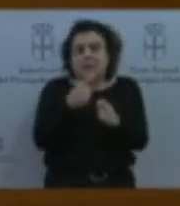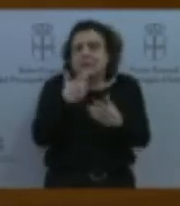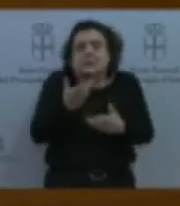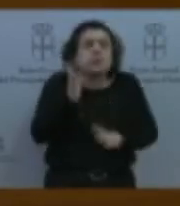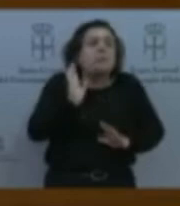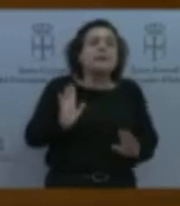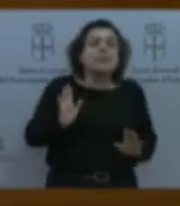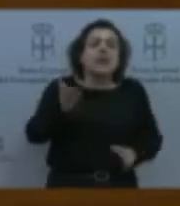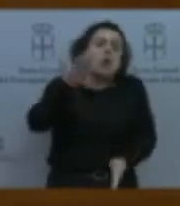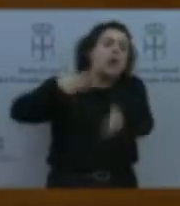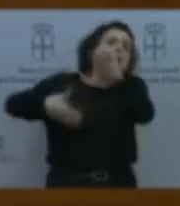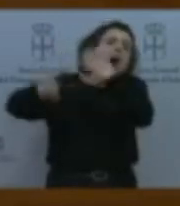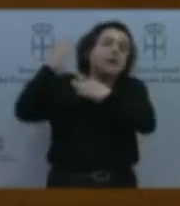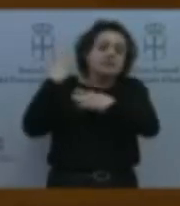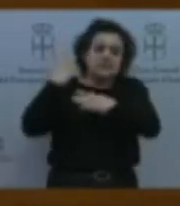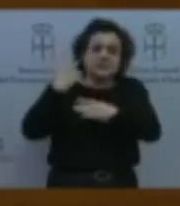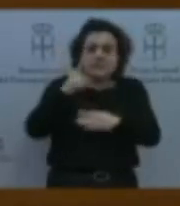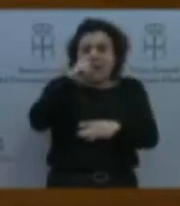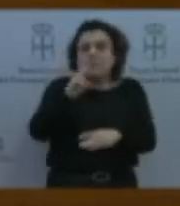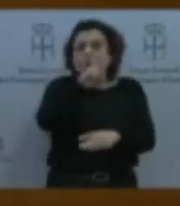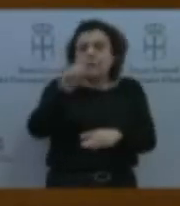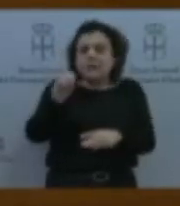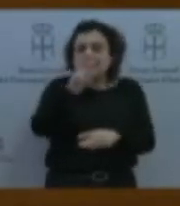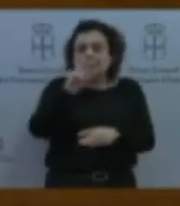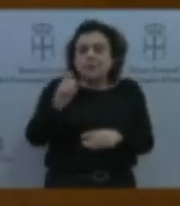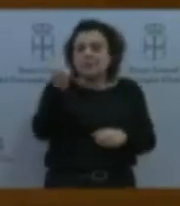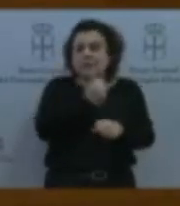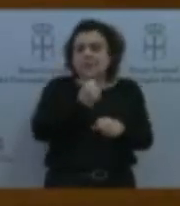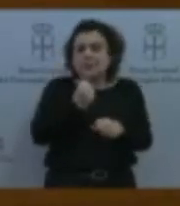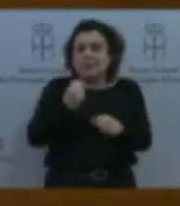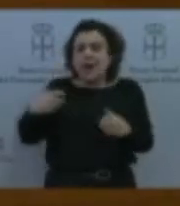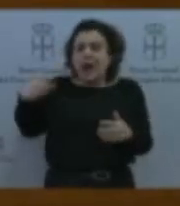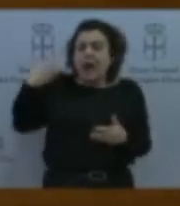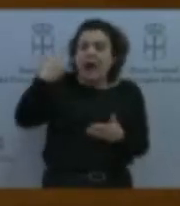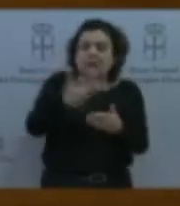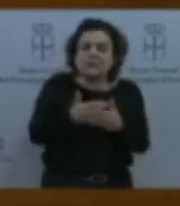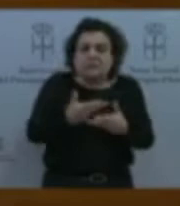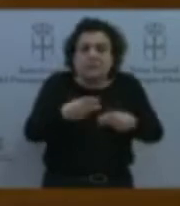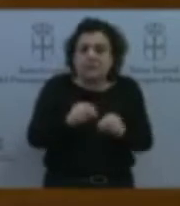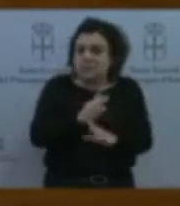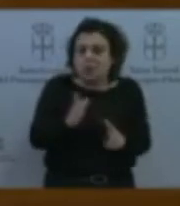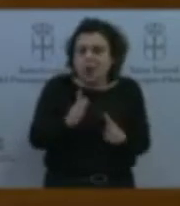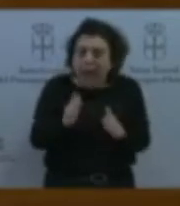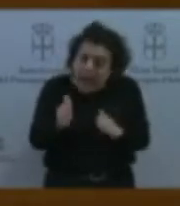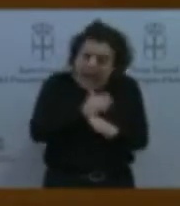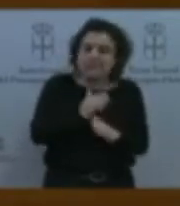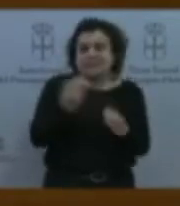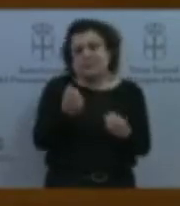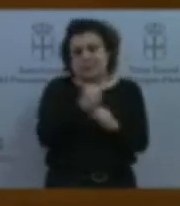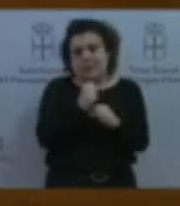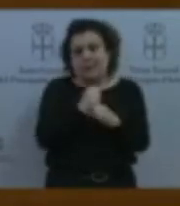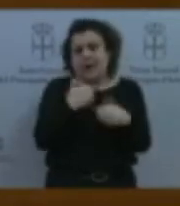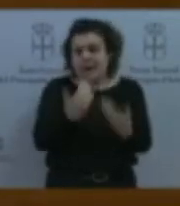va persiguiéndome hasta el día que me muera. Bueno, habrá algo que hacer por el medio. Porque de repente, cuando hay una pandemia, aparecieron fondos, bueno, pues se